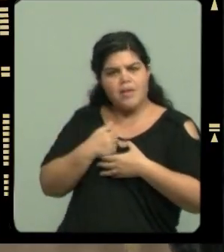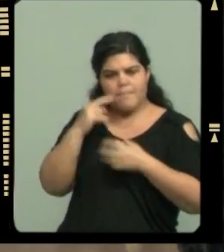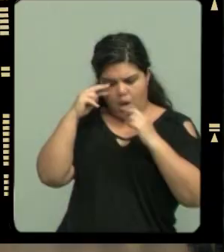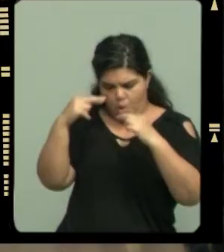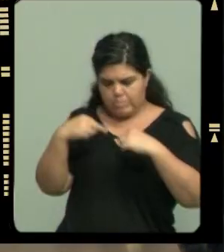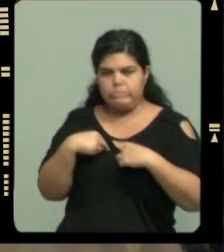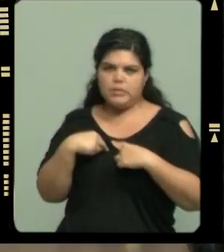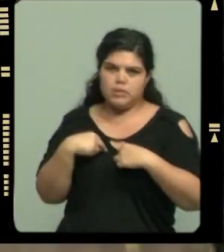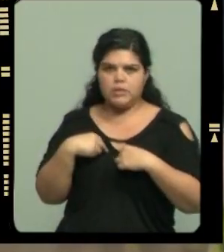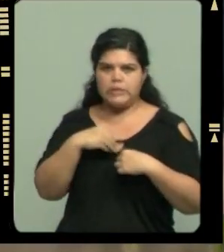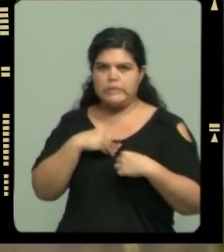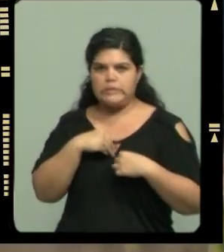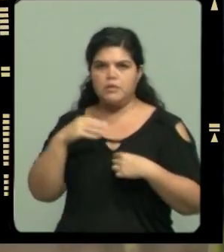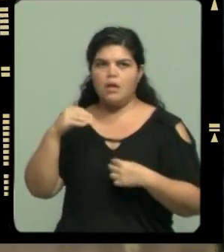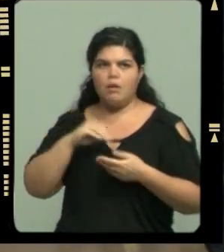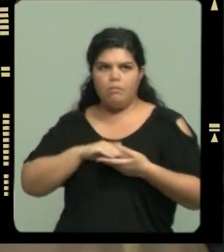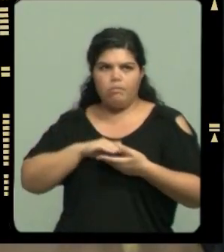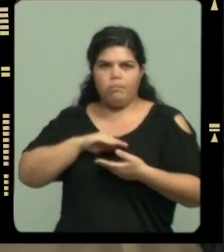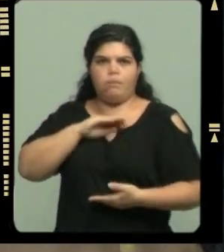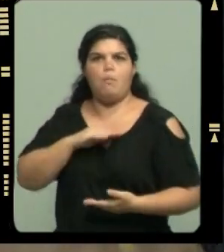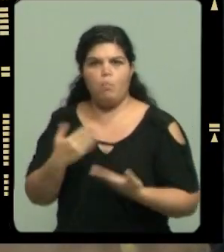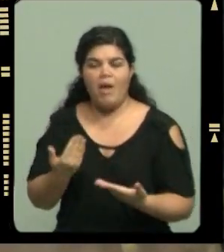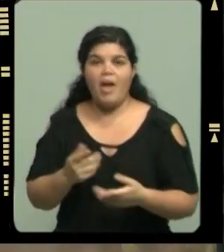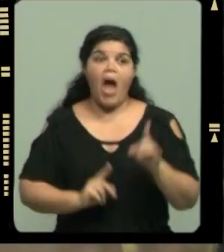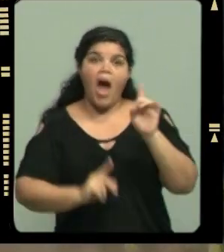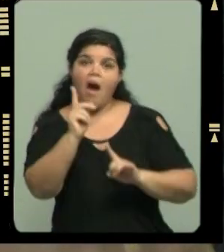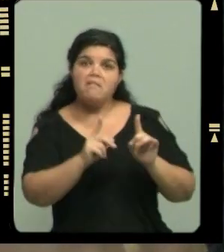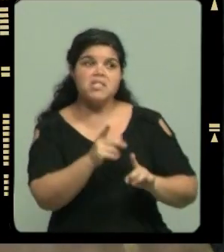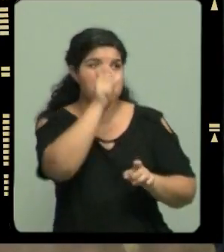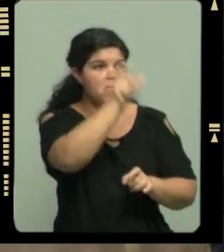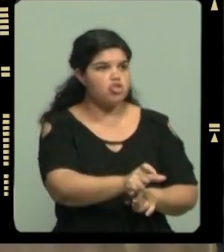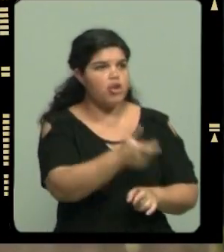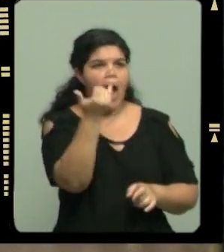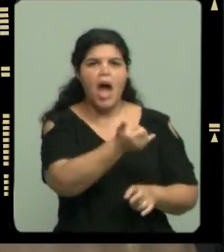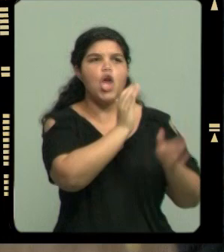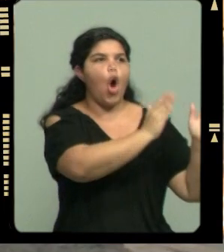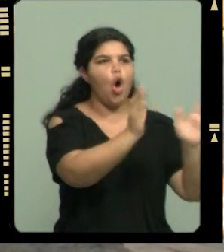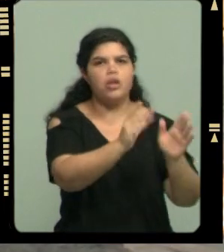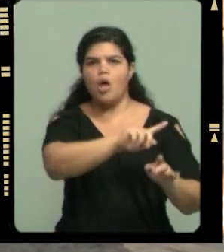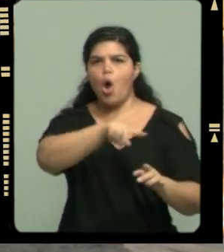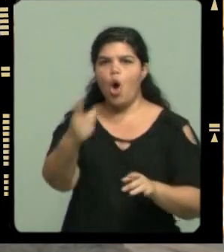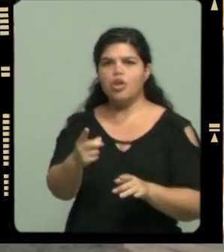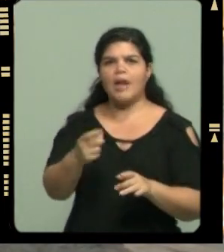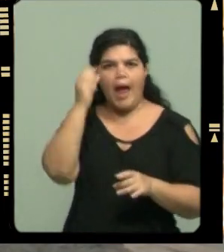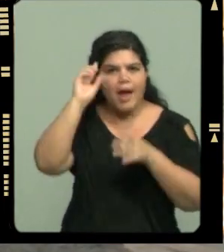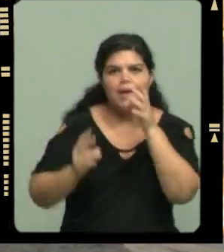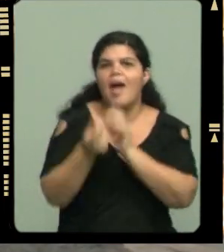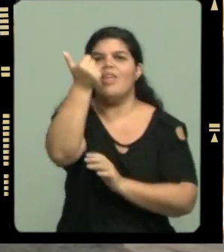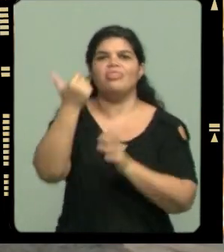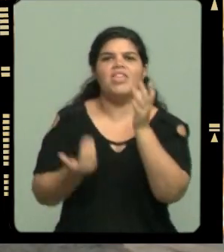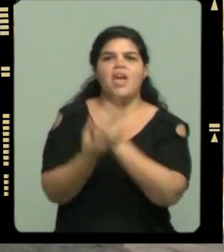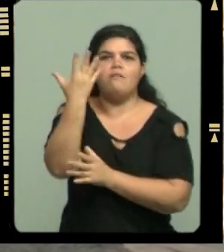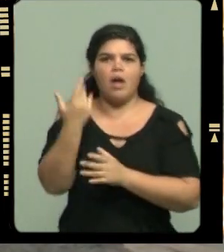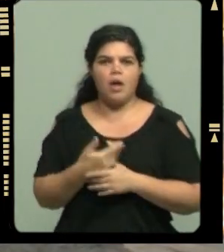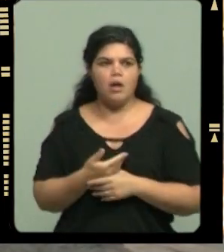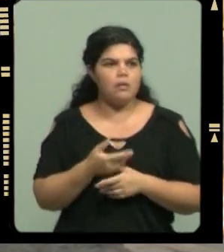tal vez que le falta pulir y entender que es una persona creativa, que es una persona ordenada, que es una persona que tiene buen humor. Que reúne todas las condiciones, ¿no? Claro, en definitiva. O cuál